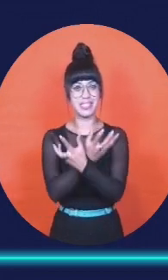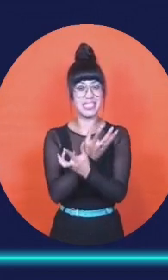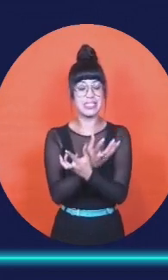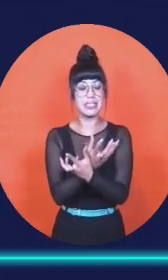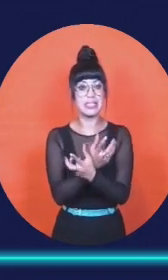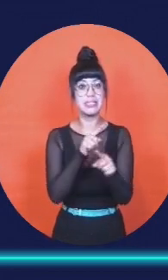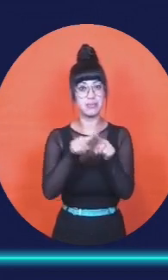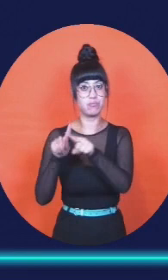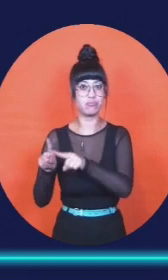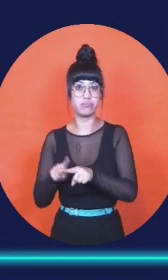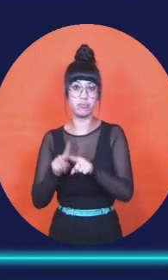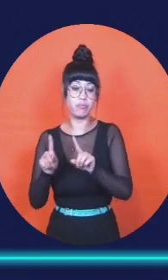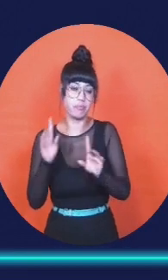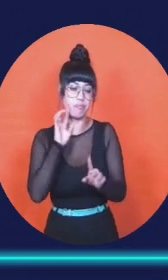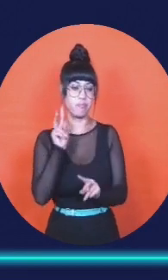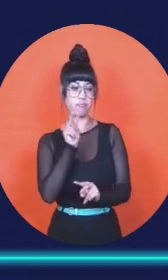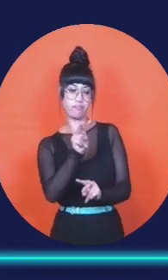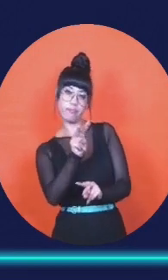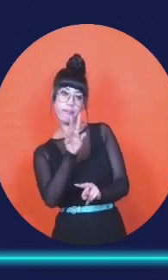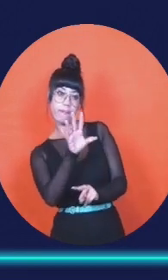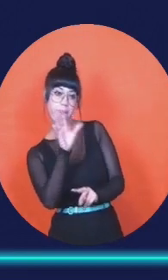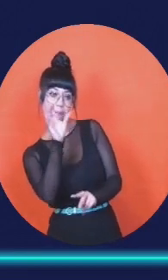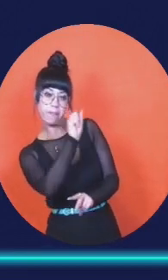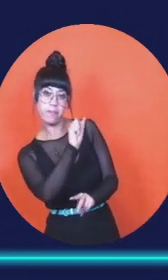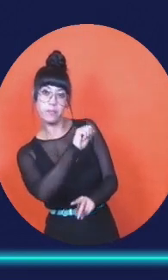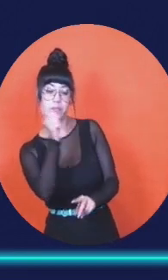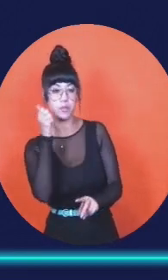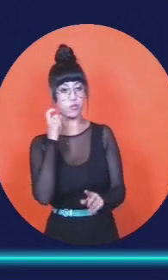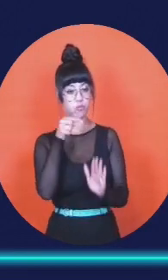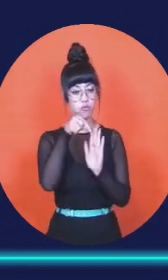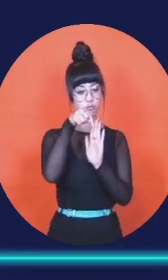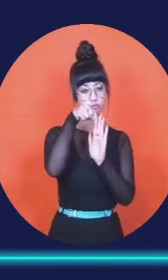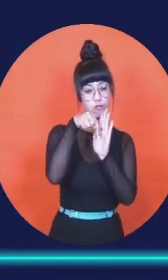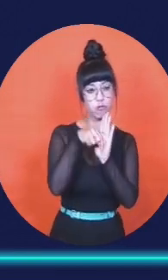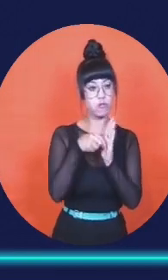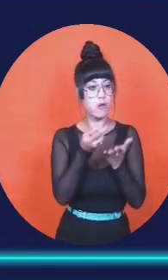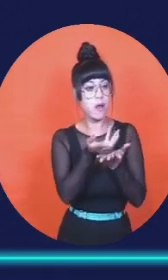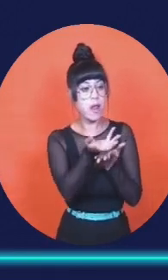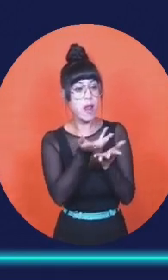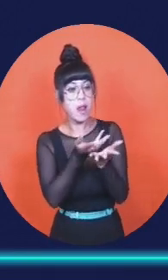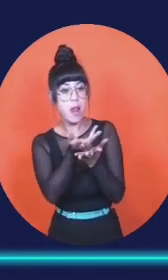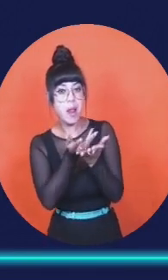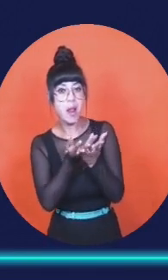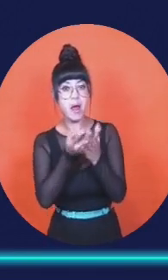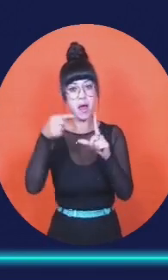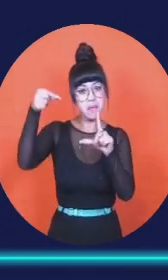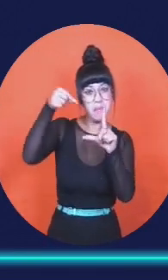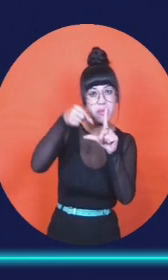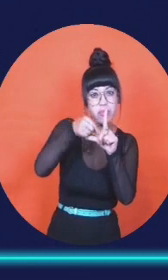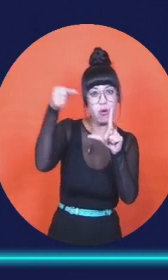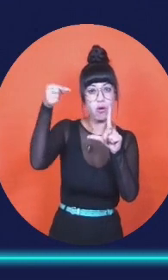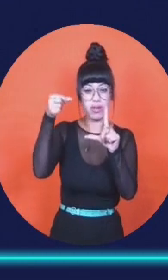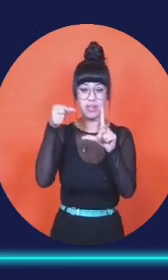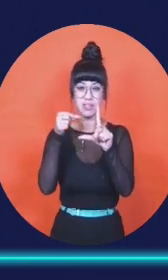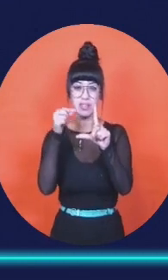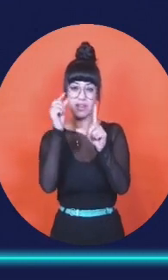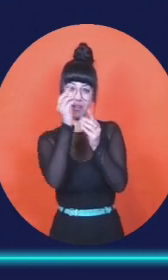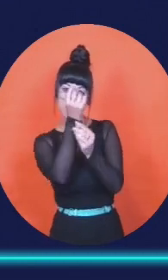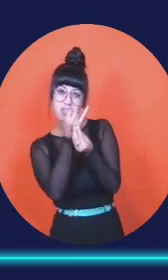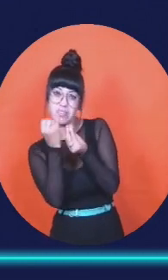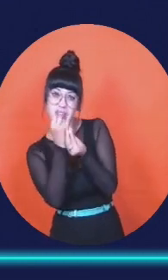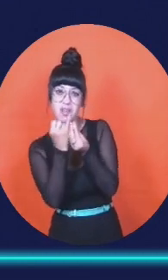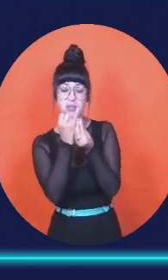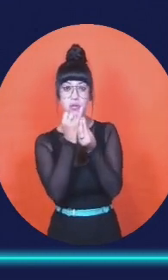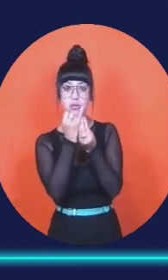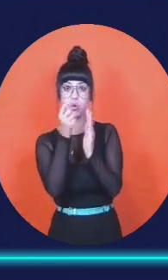digamos superficialmente no se nota, pero cuando uno va en profundidad a discutir cosas como vectores, matrices, diseño, otras cosas